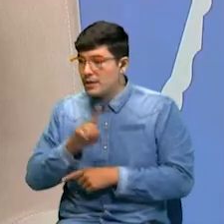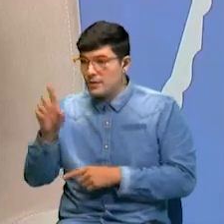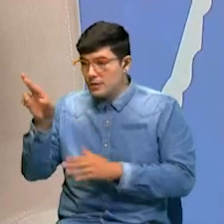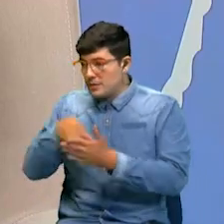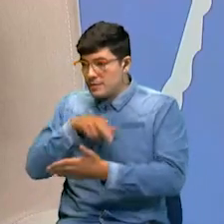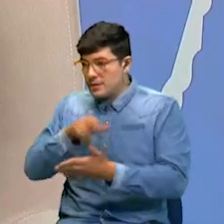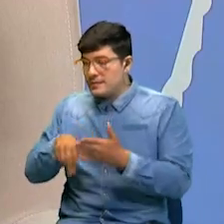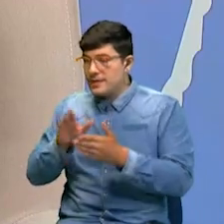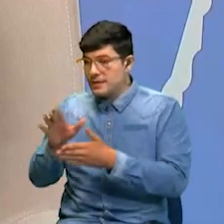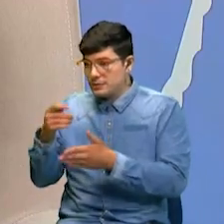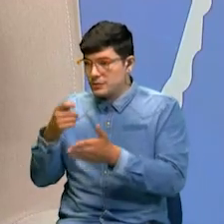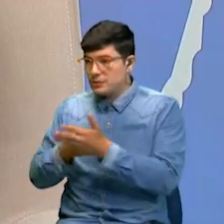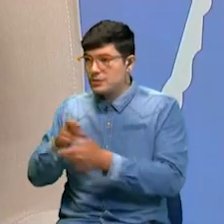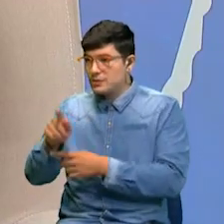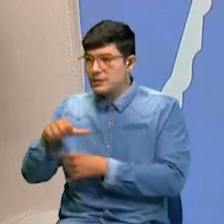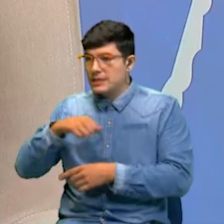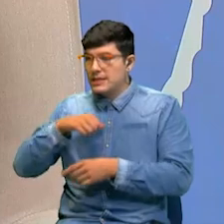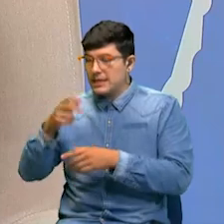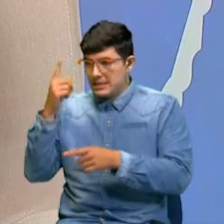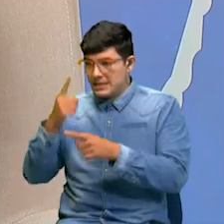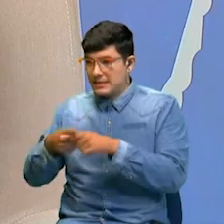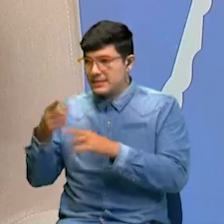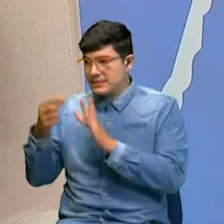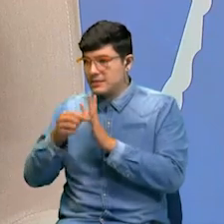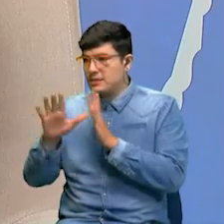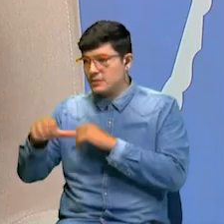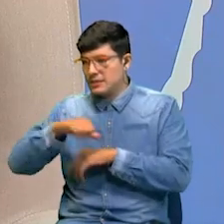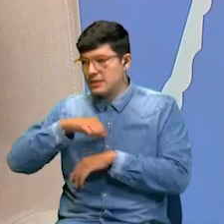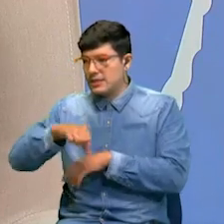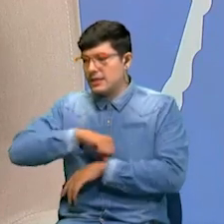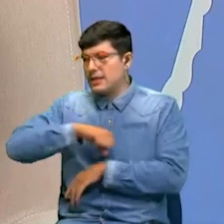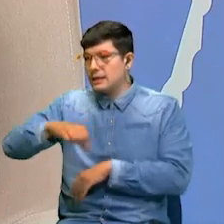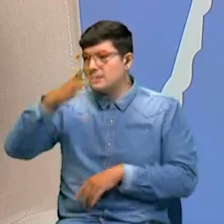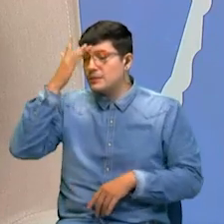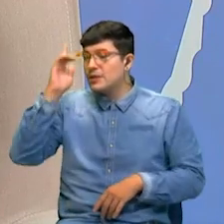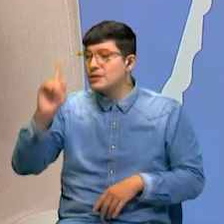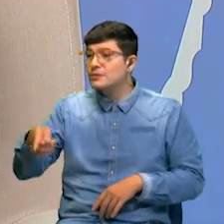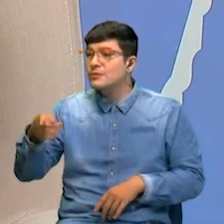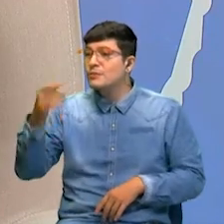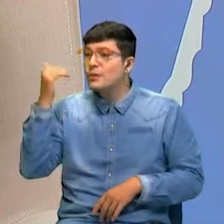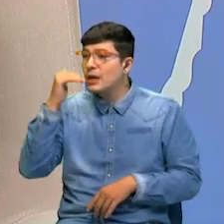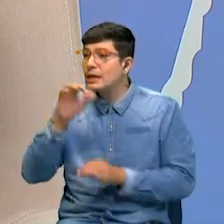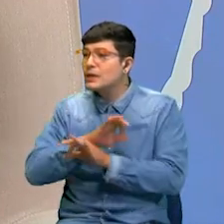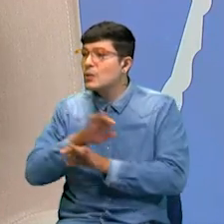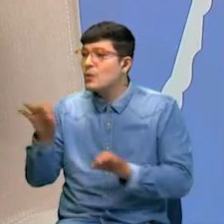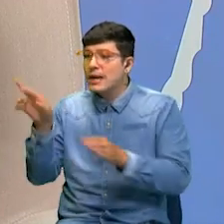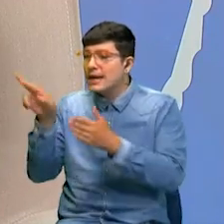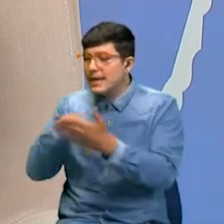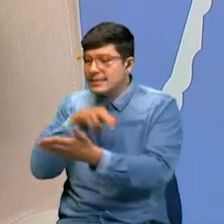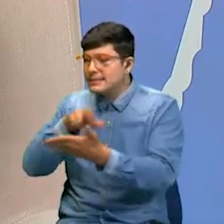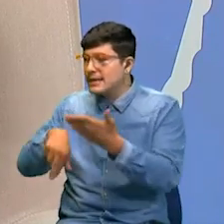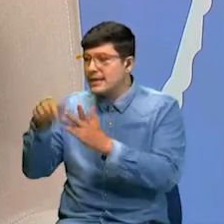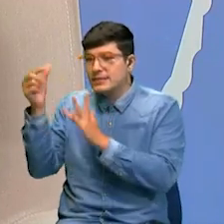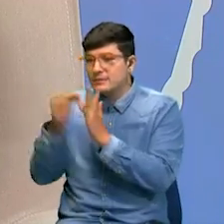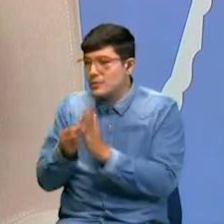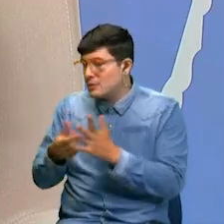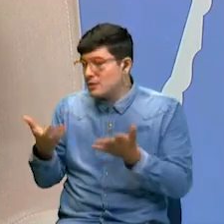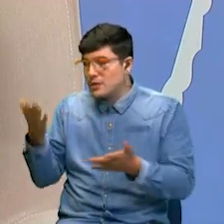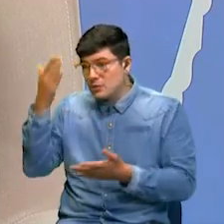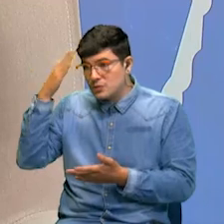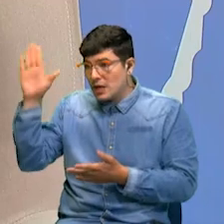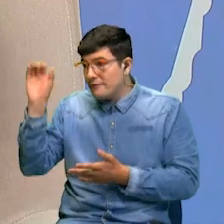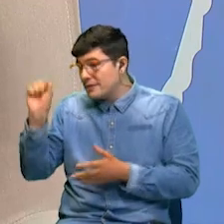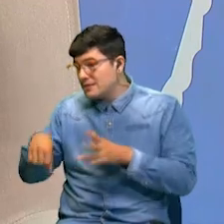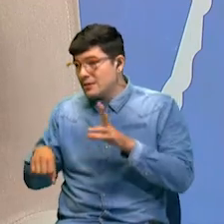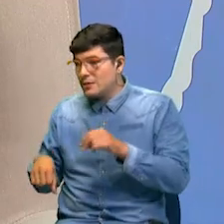conyugal, tendría su expareja derechos, porque es que ella nunca la liquidó. Tendría, y no sabemos si es que ella